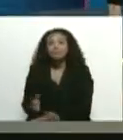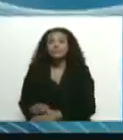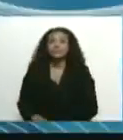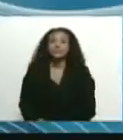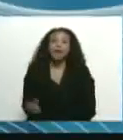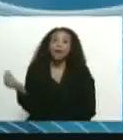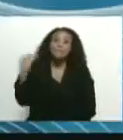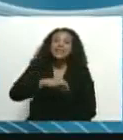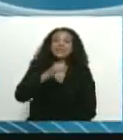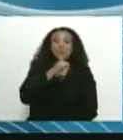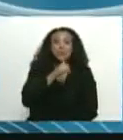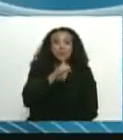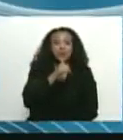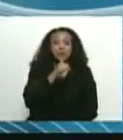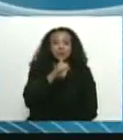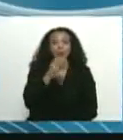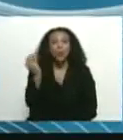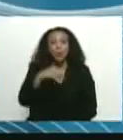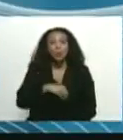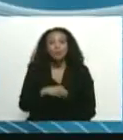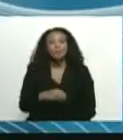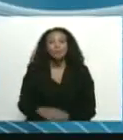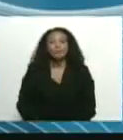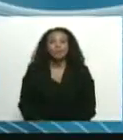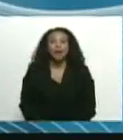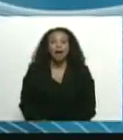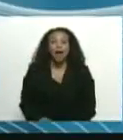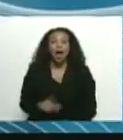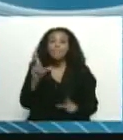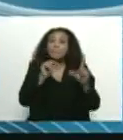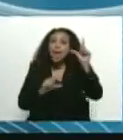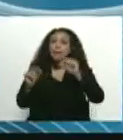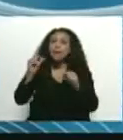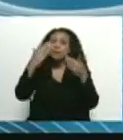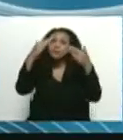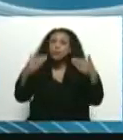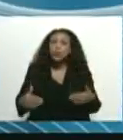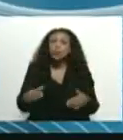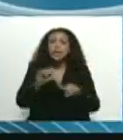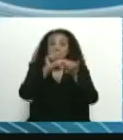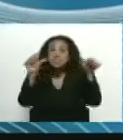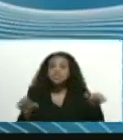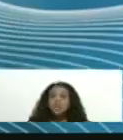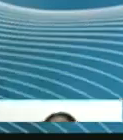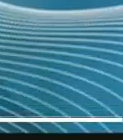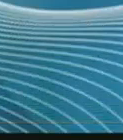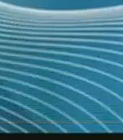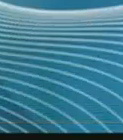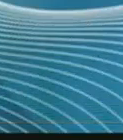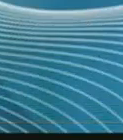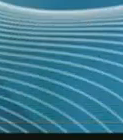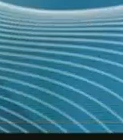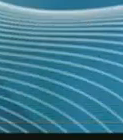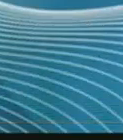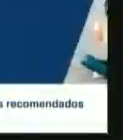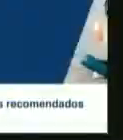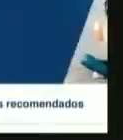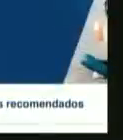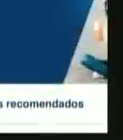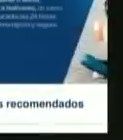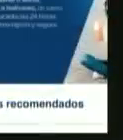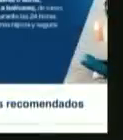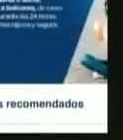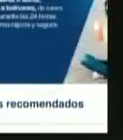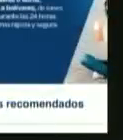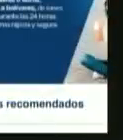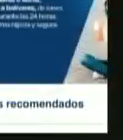Avanzamos, presidente, en nuestro recorrido en medios, redes y paredes. Sistema Patria ha entregado en bonos en el primer semestre del